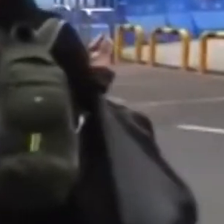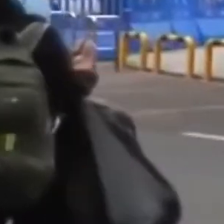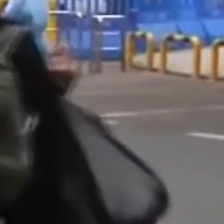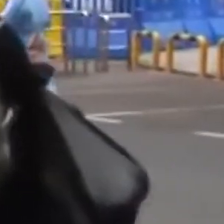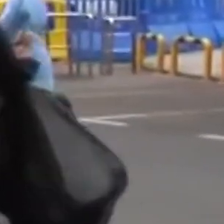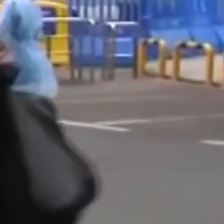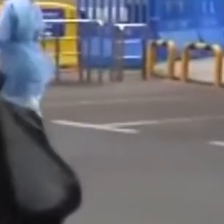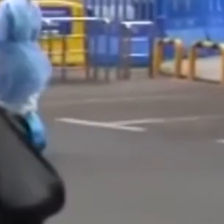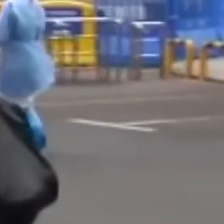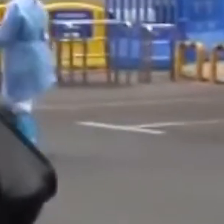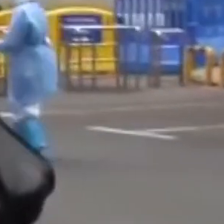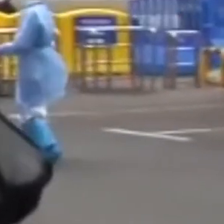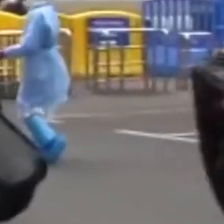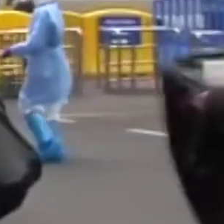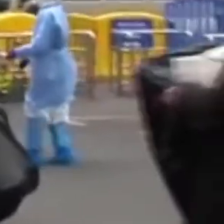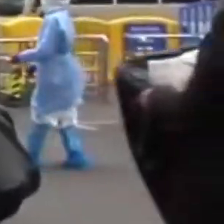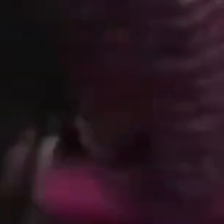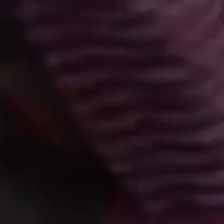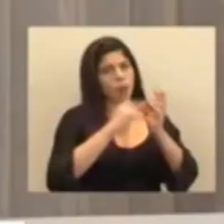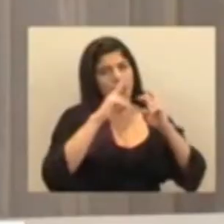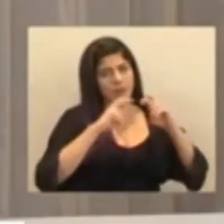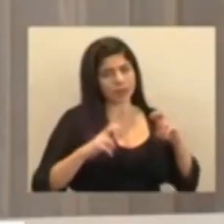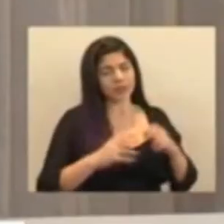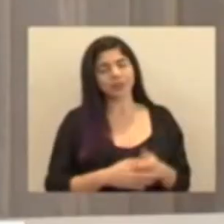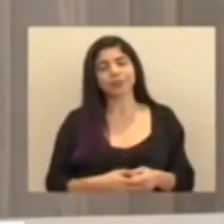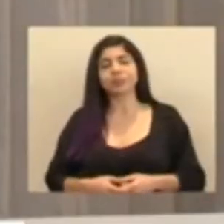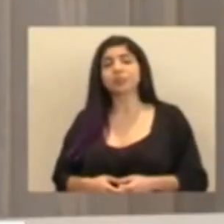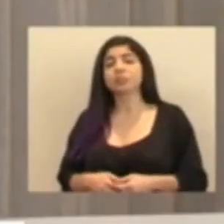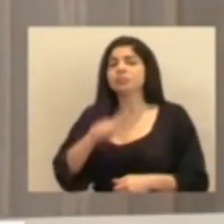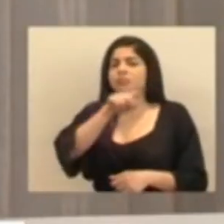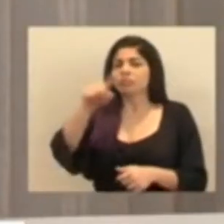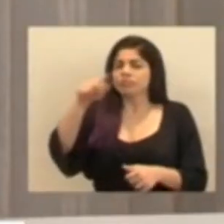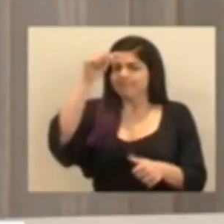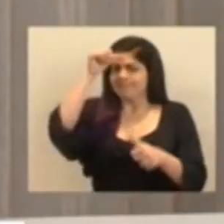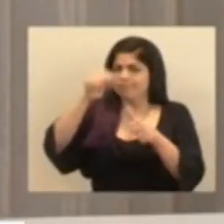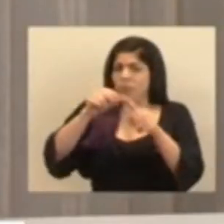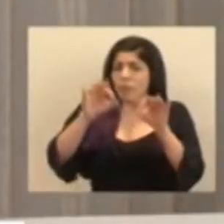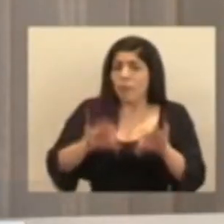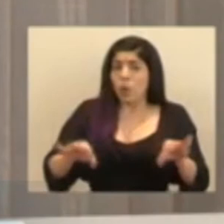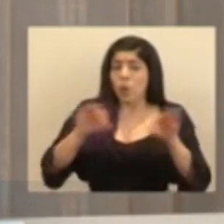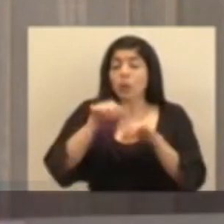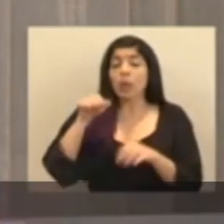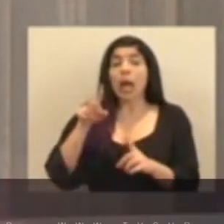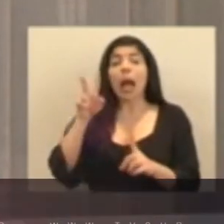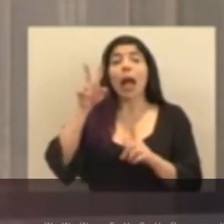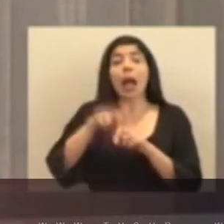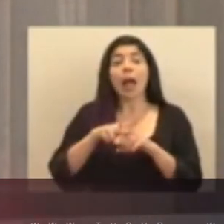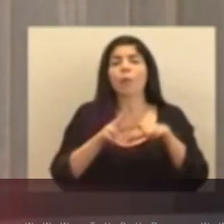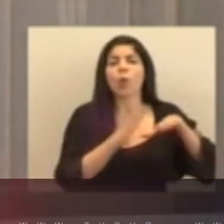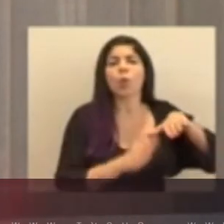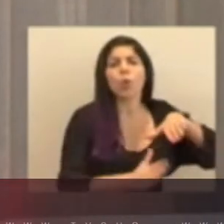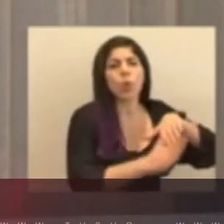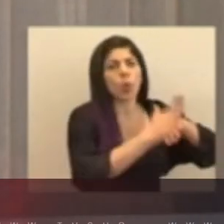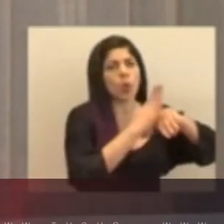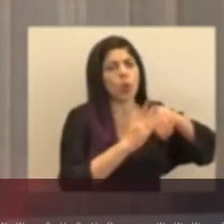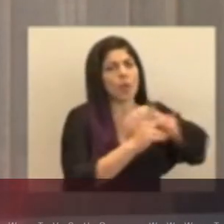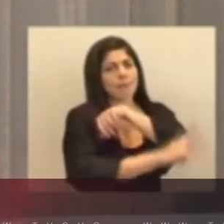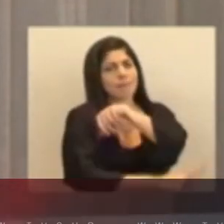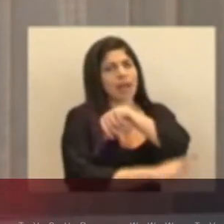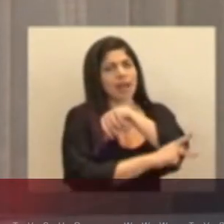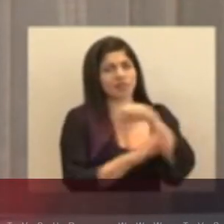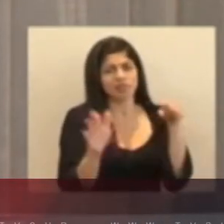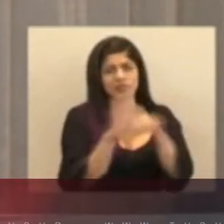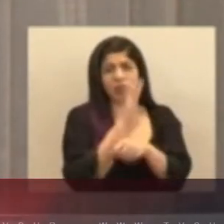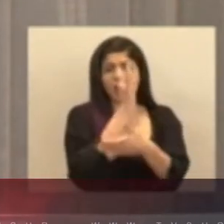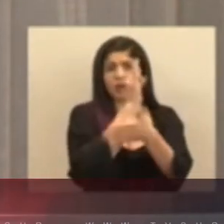24 de marzo, con varias excepciones. Recordar importante que es para todo el país, para absolutamente todo el país, de